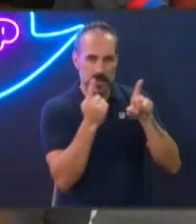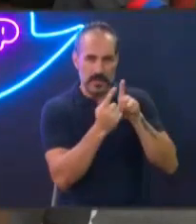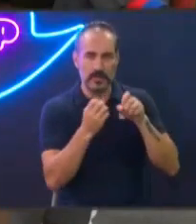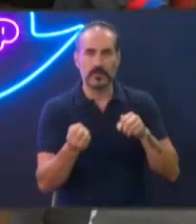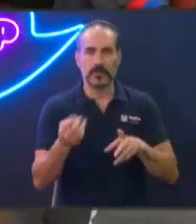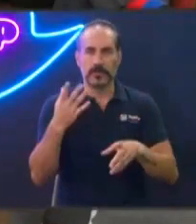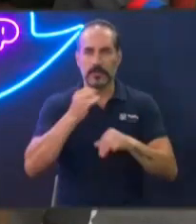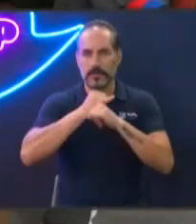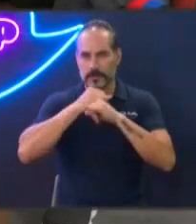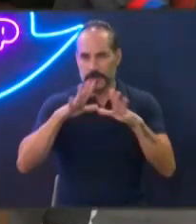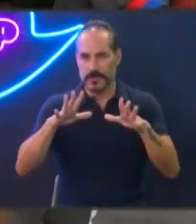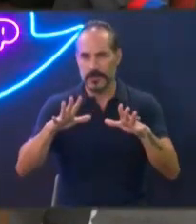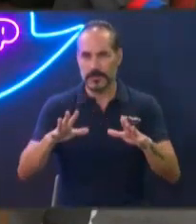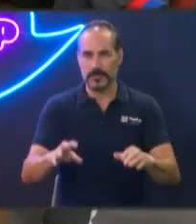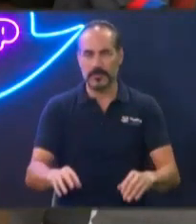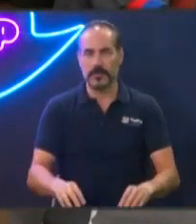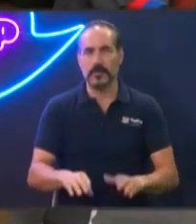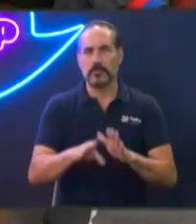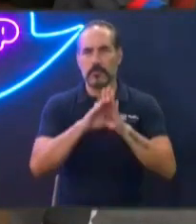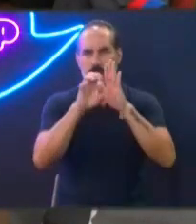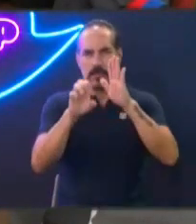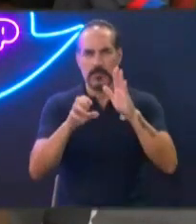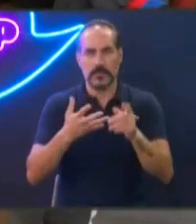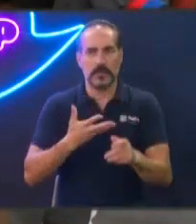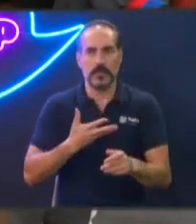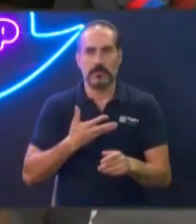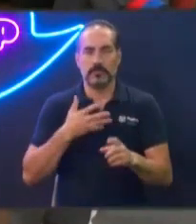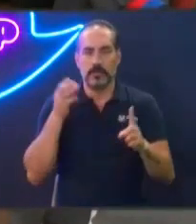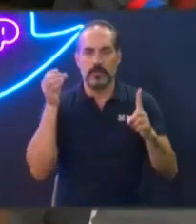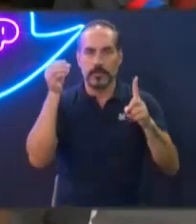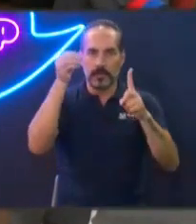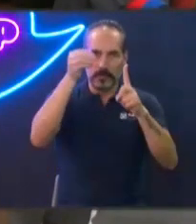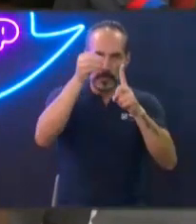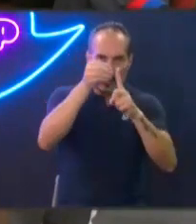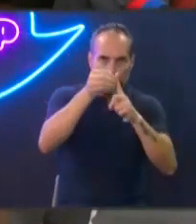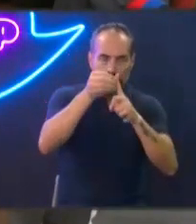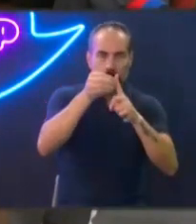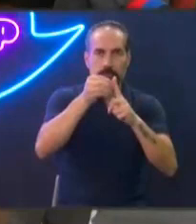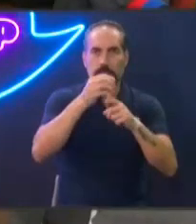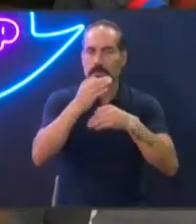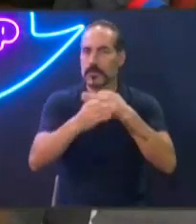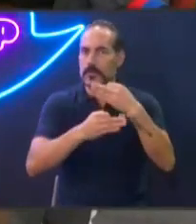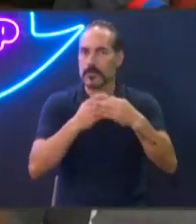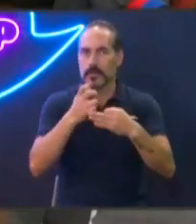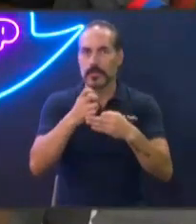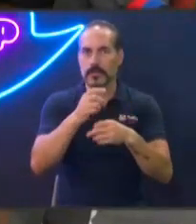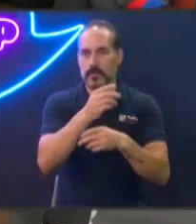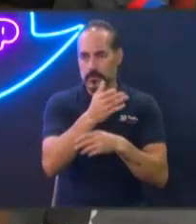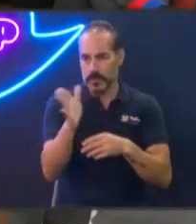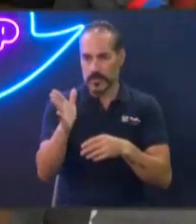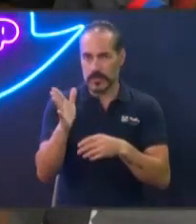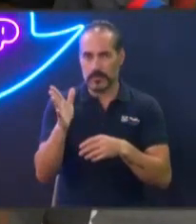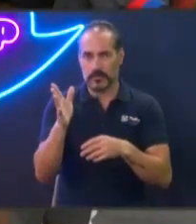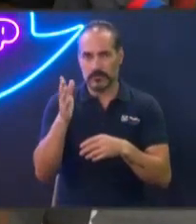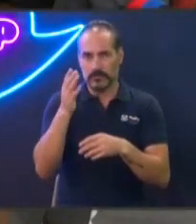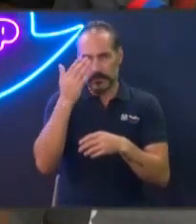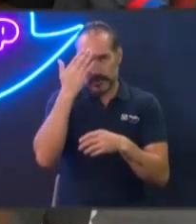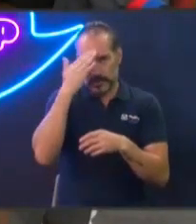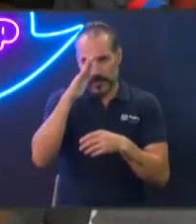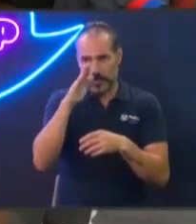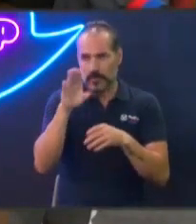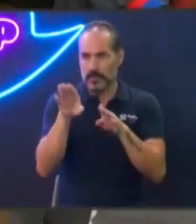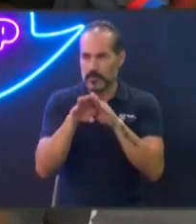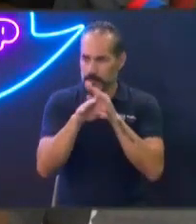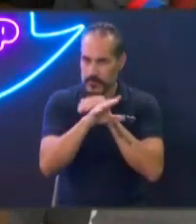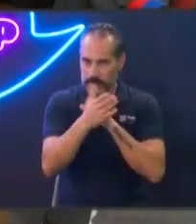información tenían incluso de de los objetivos sustentables o si sabían De qué manera podían contribuir también ellos porque